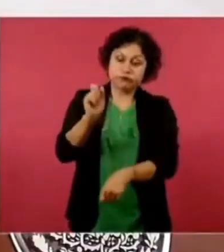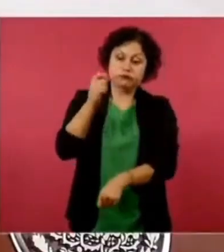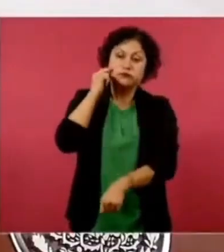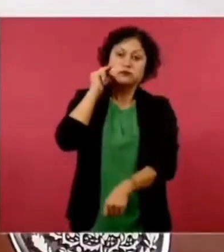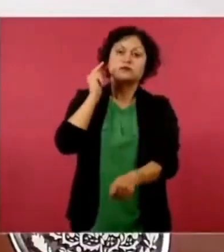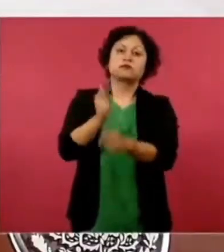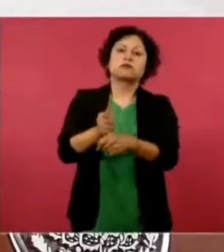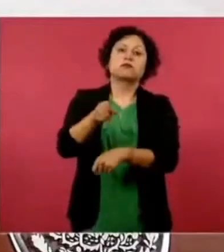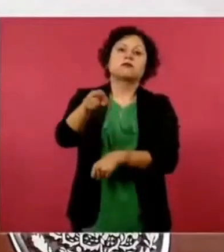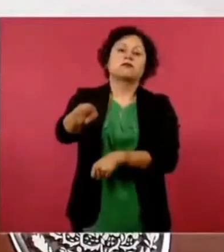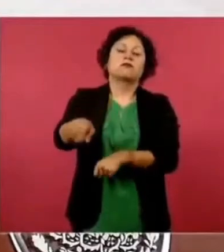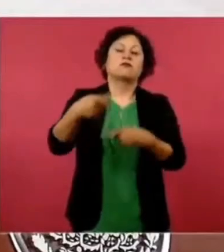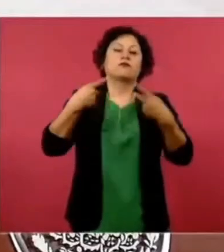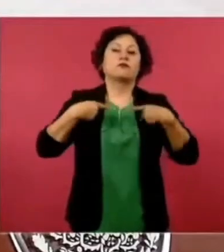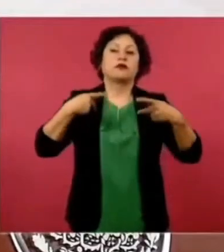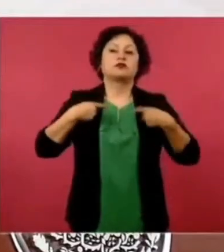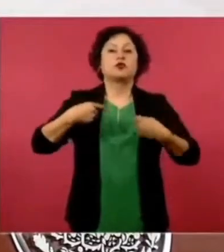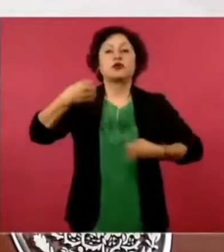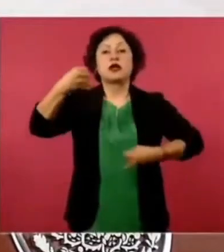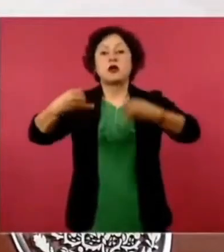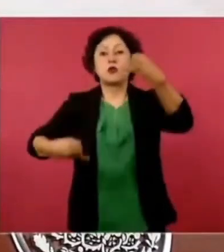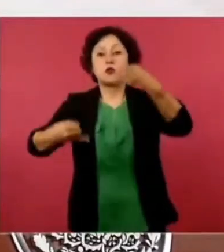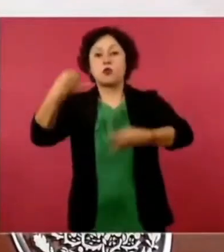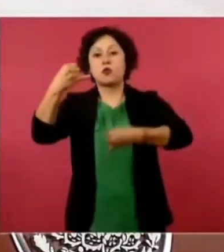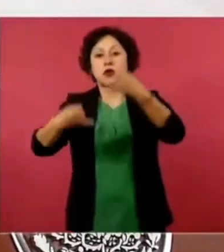consigna o por dinero